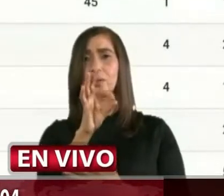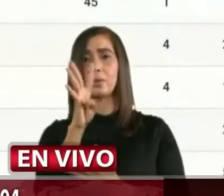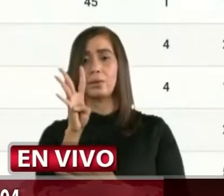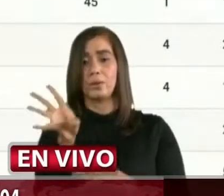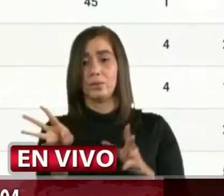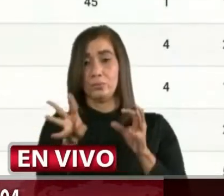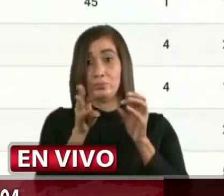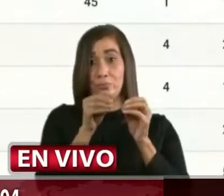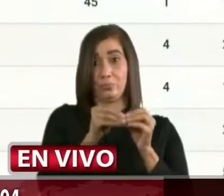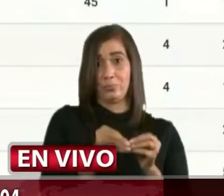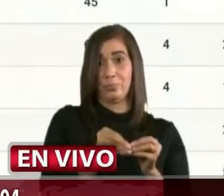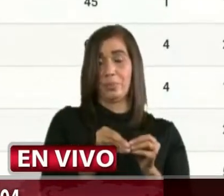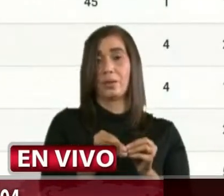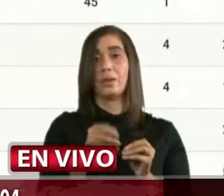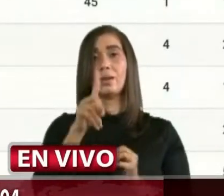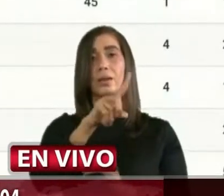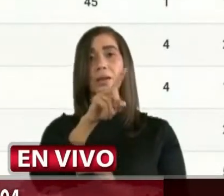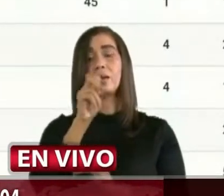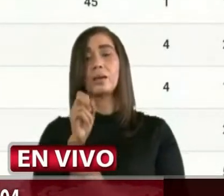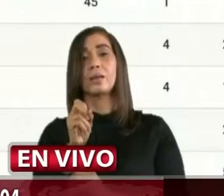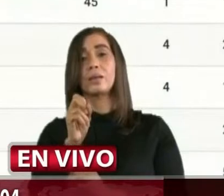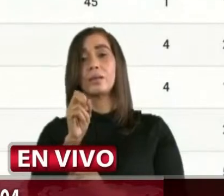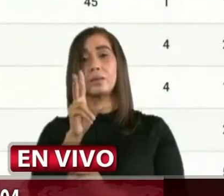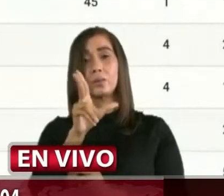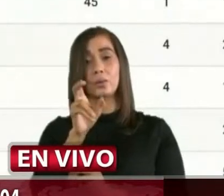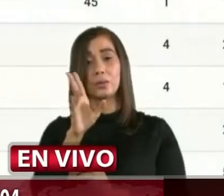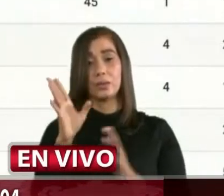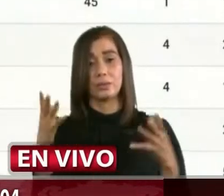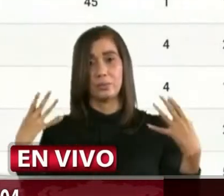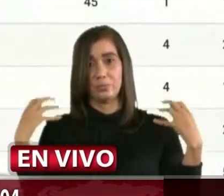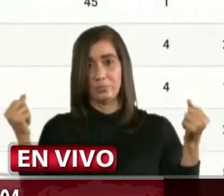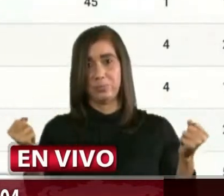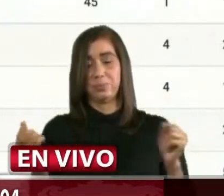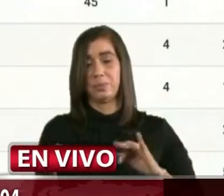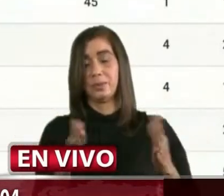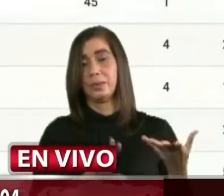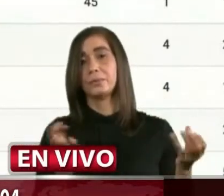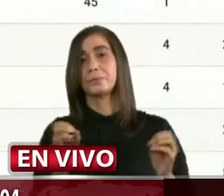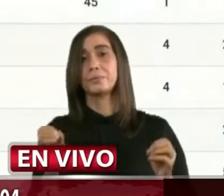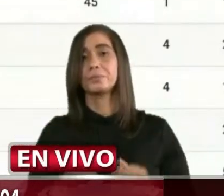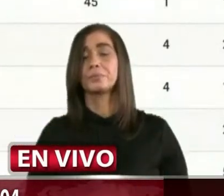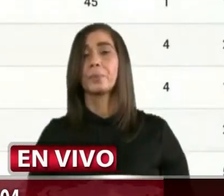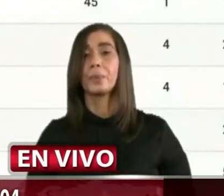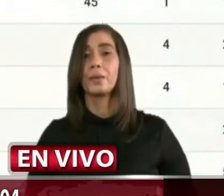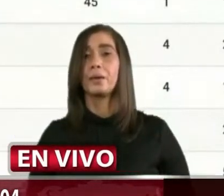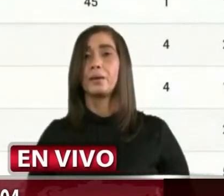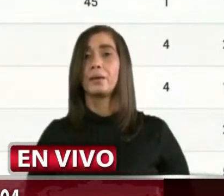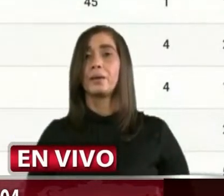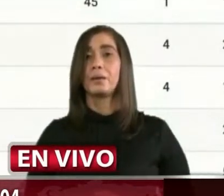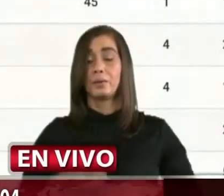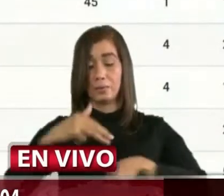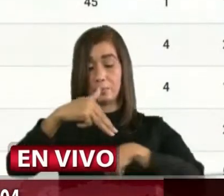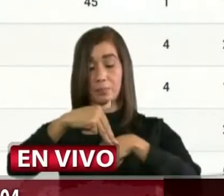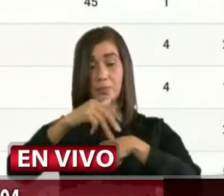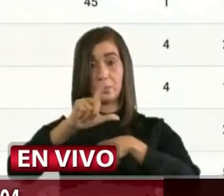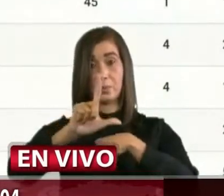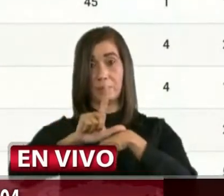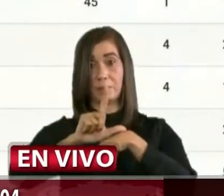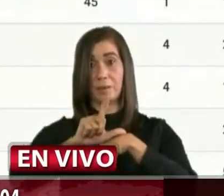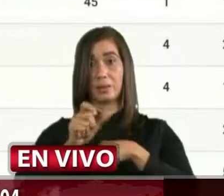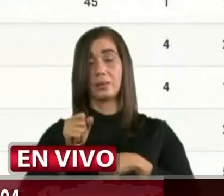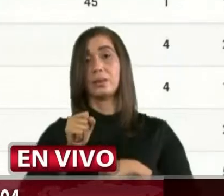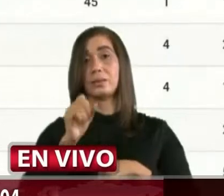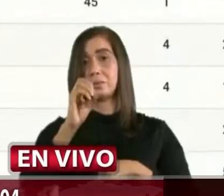294 acumulados, 130 recuperados, 0 fallecimientos. Monte Plata,